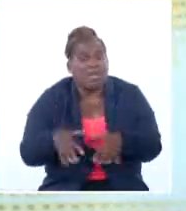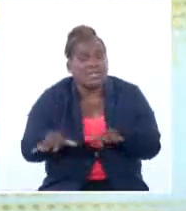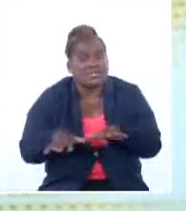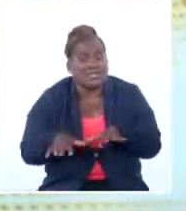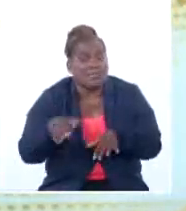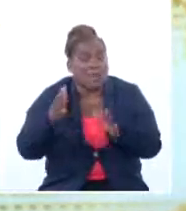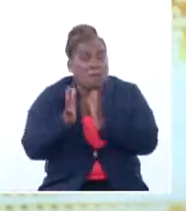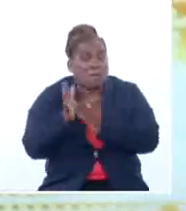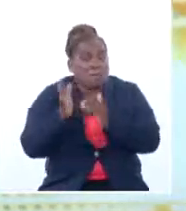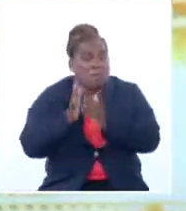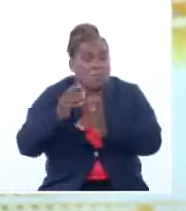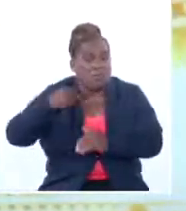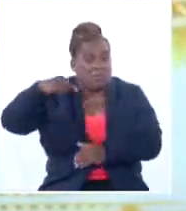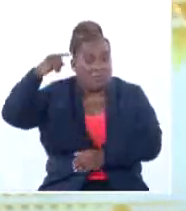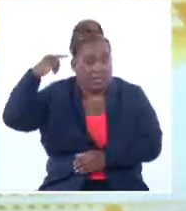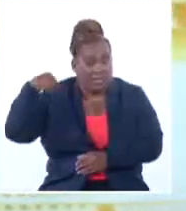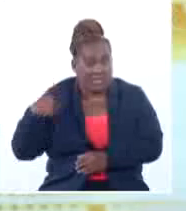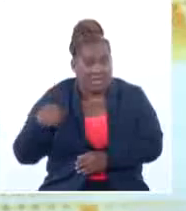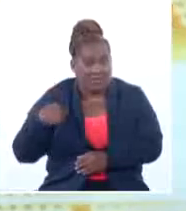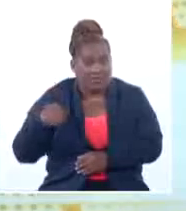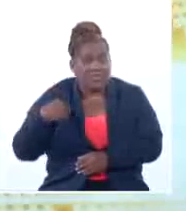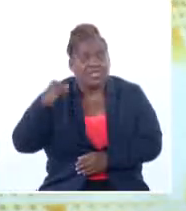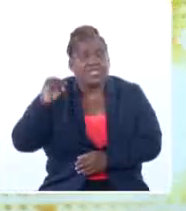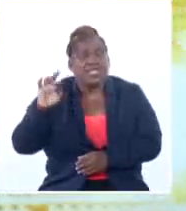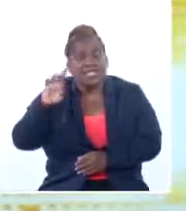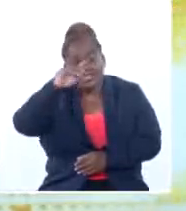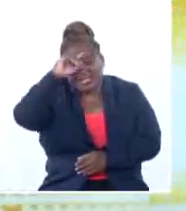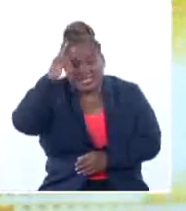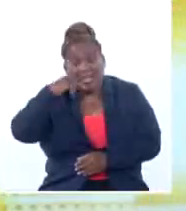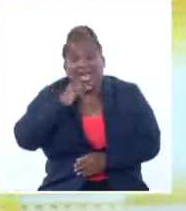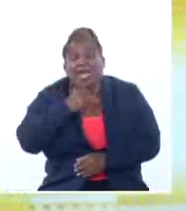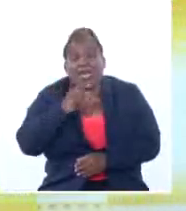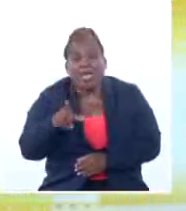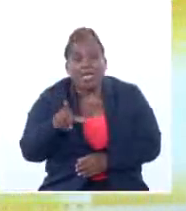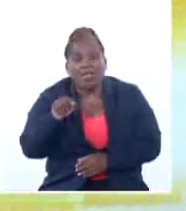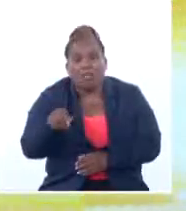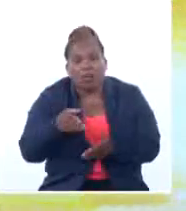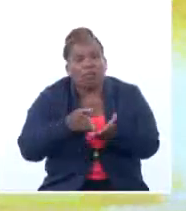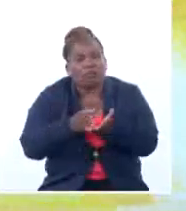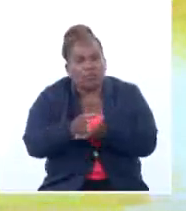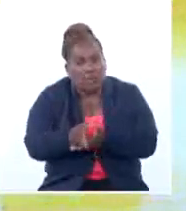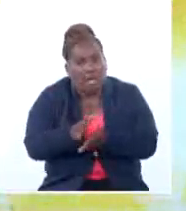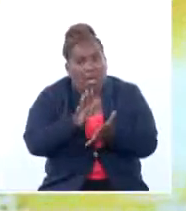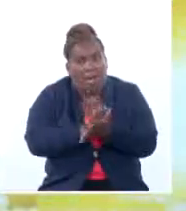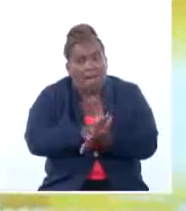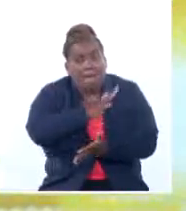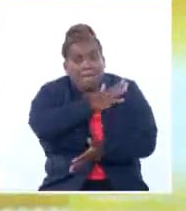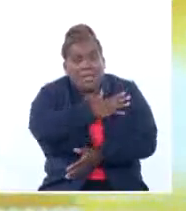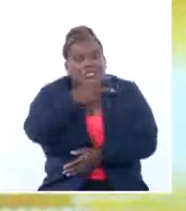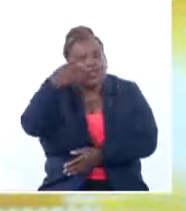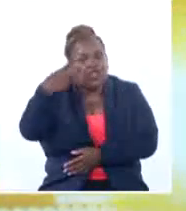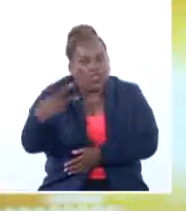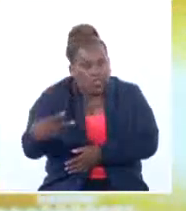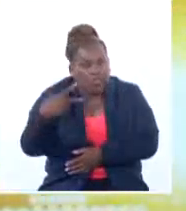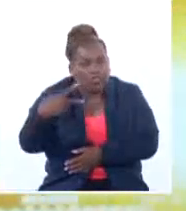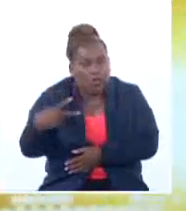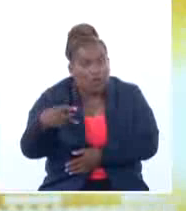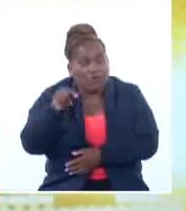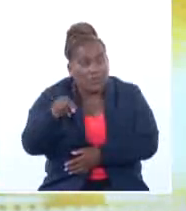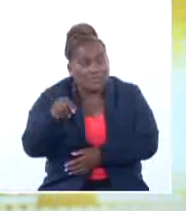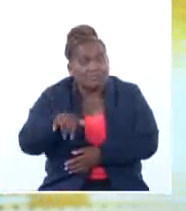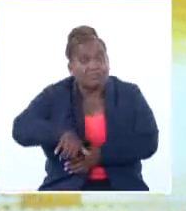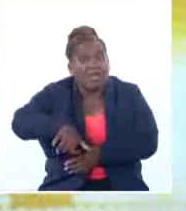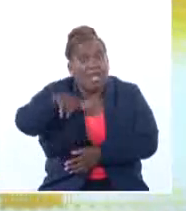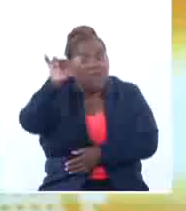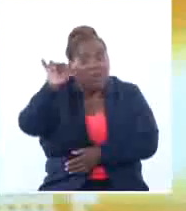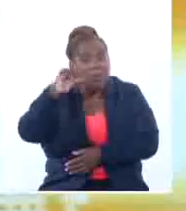pasado. Sin embargo, la ofensiva israelí contra esta nación no flaquea y ya van en marzo 2 ataques con misiles al aeropuerto